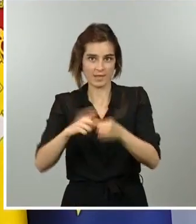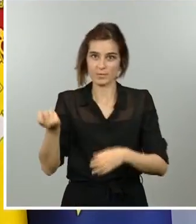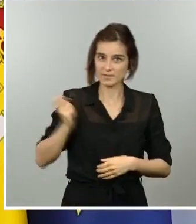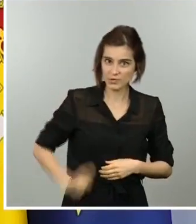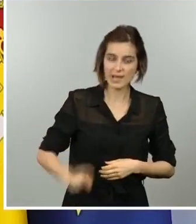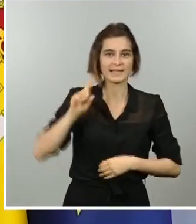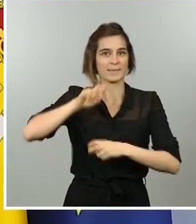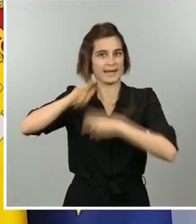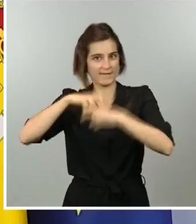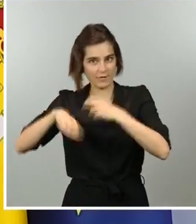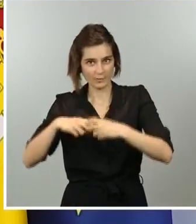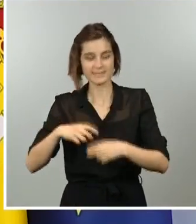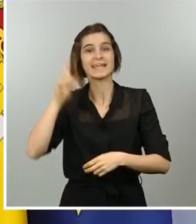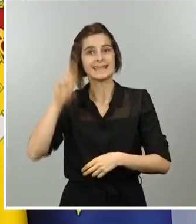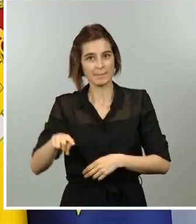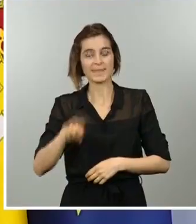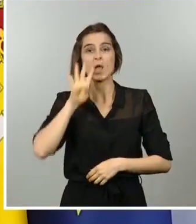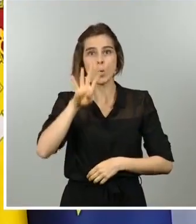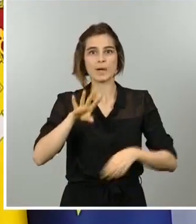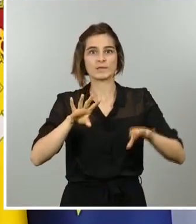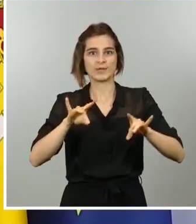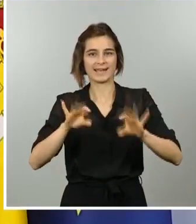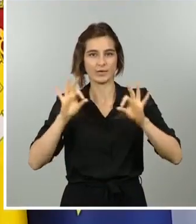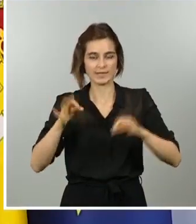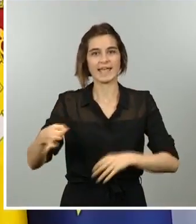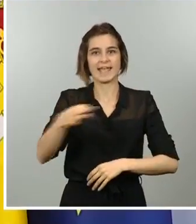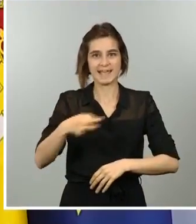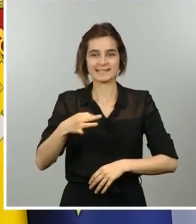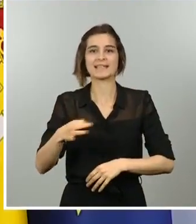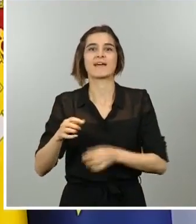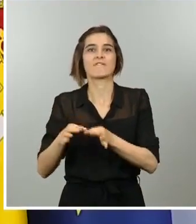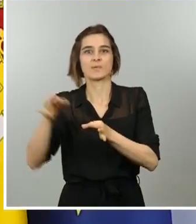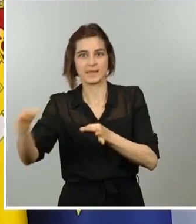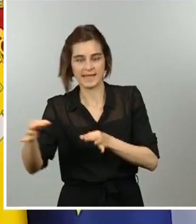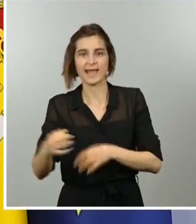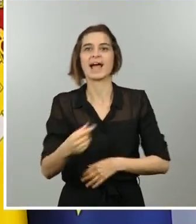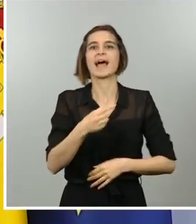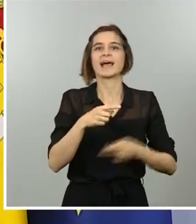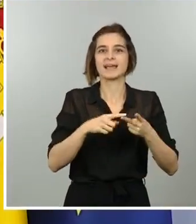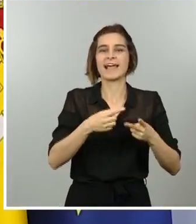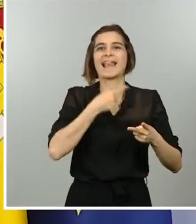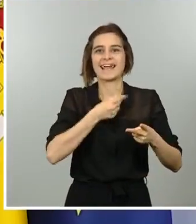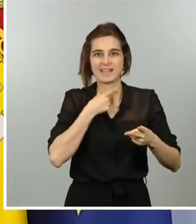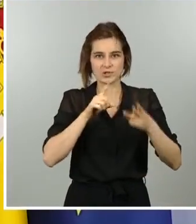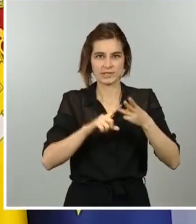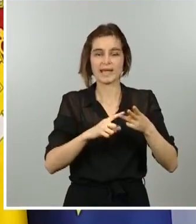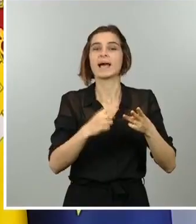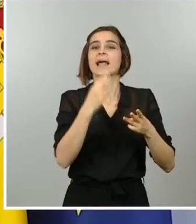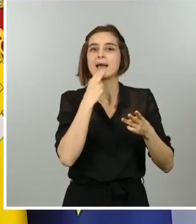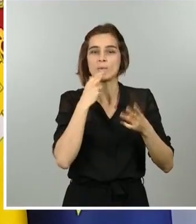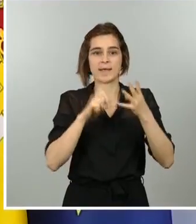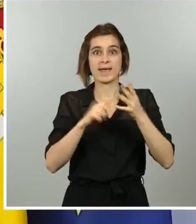La Gomera, el Hierro y la Graciosa y Formentera en las Islas Baleares, progresan en estas condiciones que les he mencionado a fase 1.